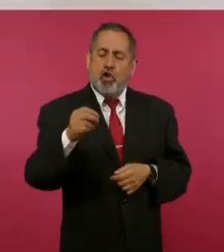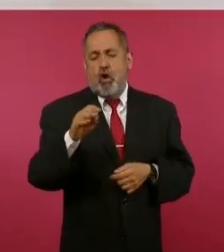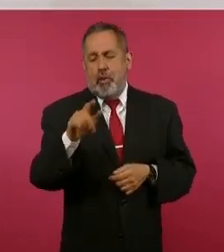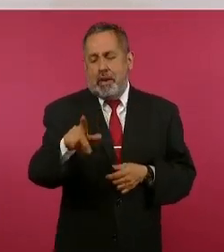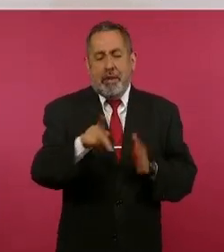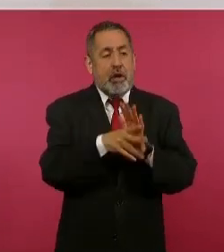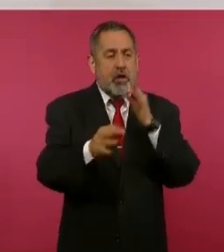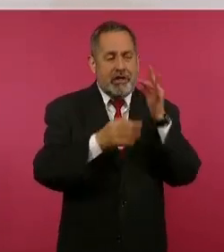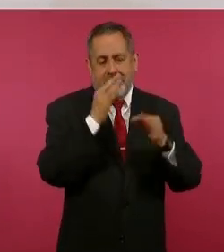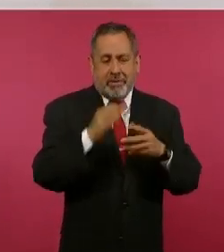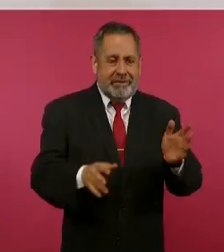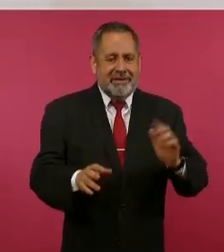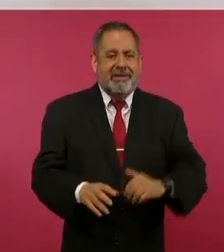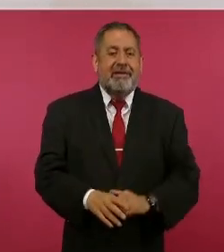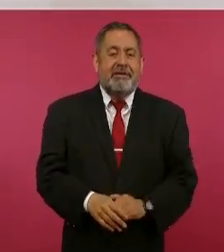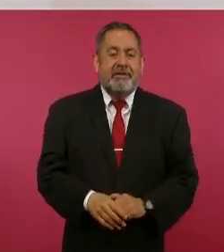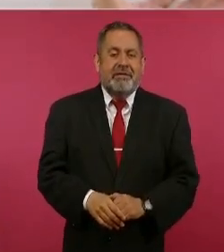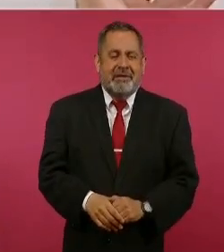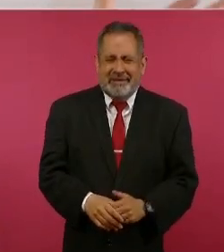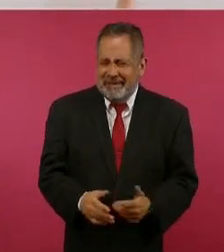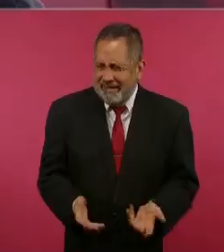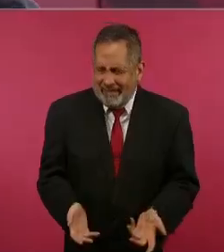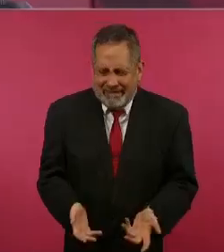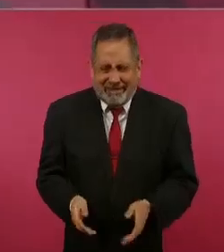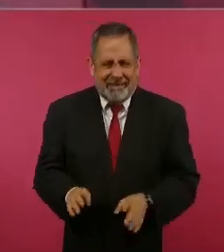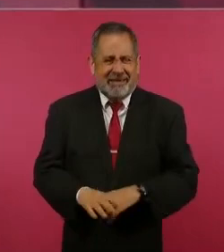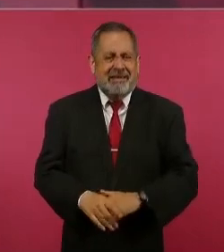de periodismo. O sea,